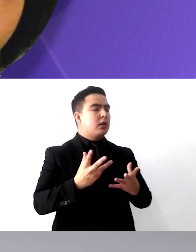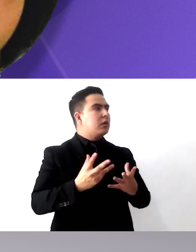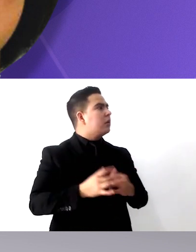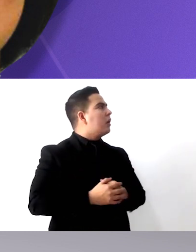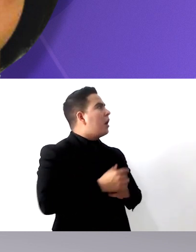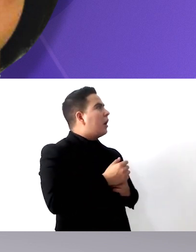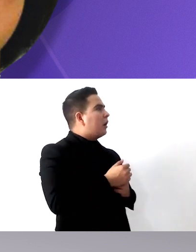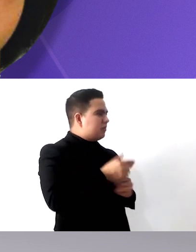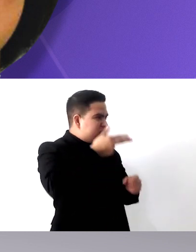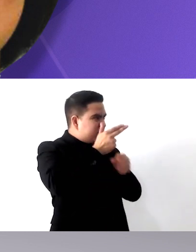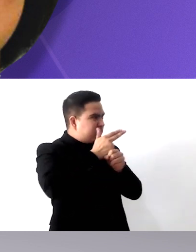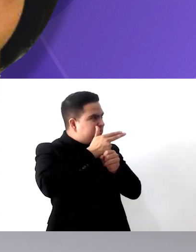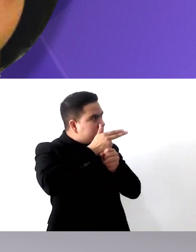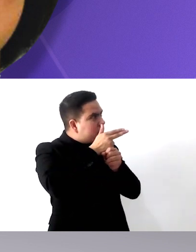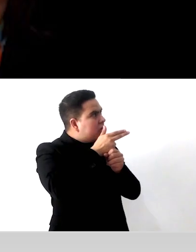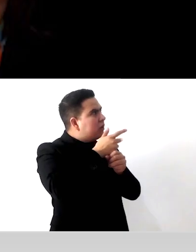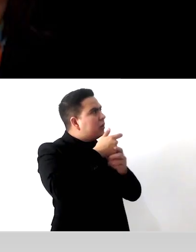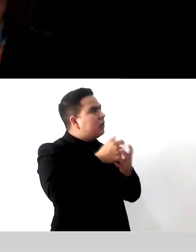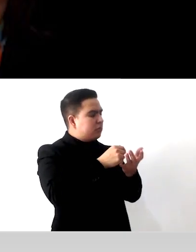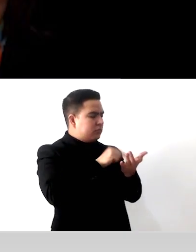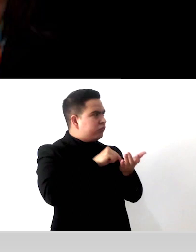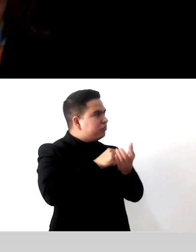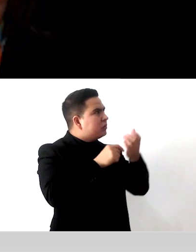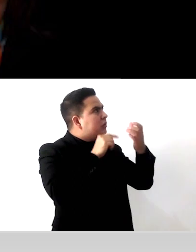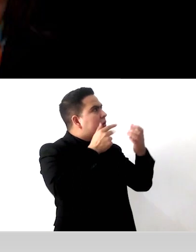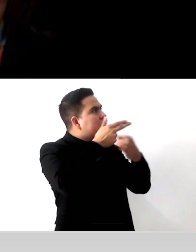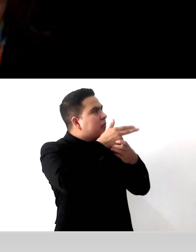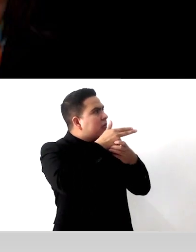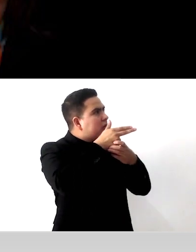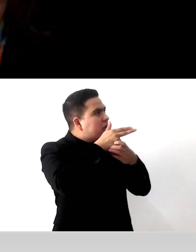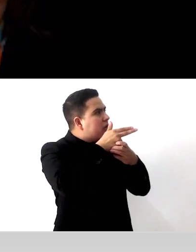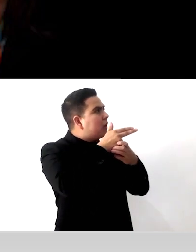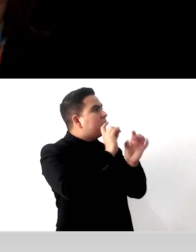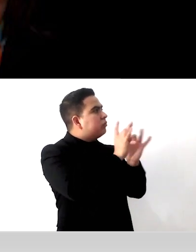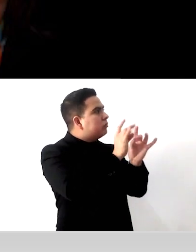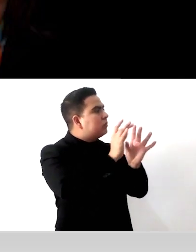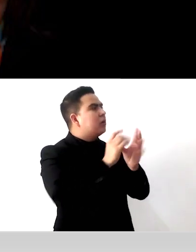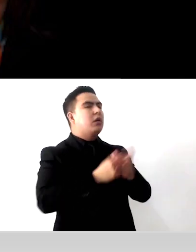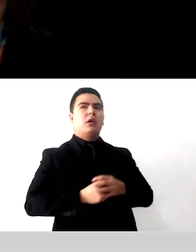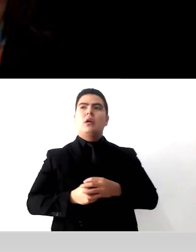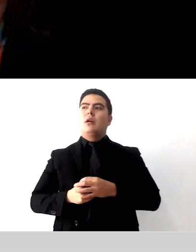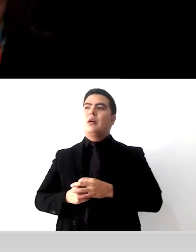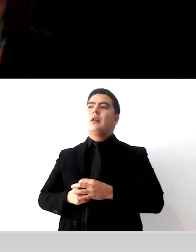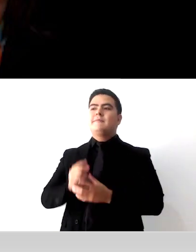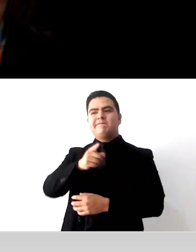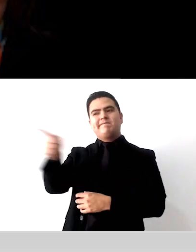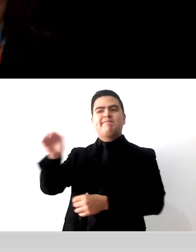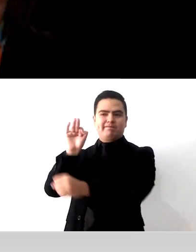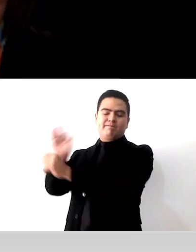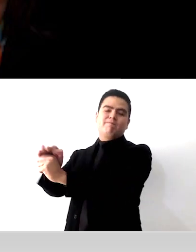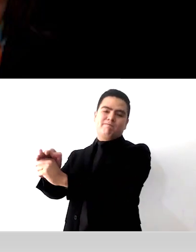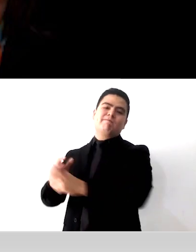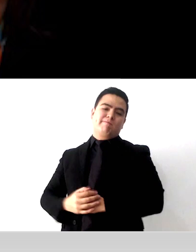aportó precisamente para acreditar sus hechos. Así es. Entonces, lo que tengamos al alcance, pero